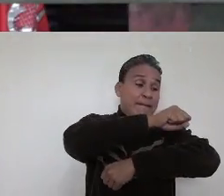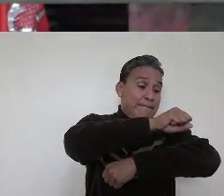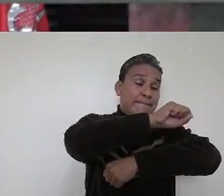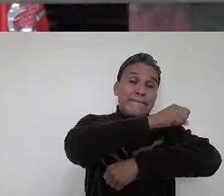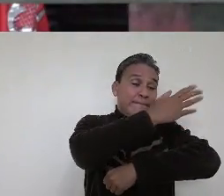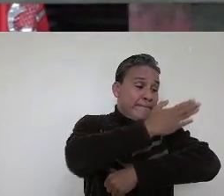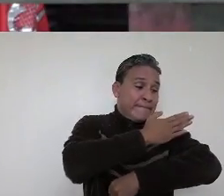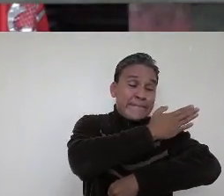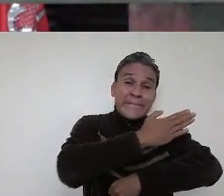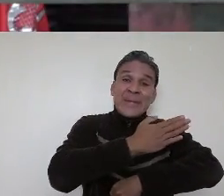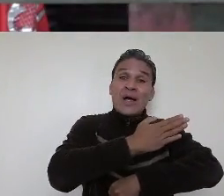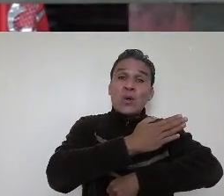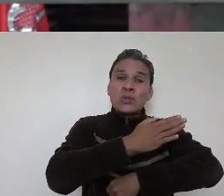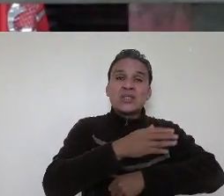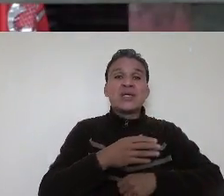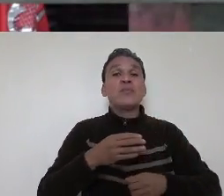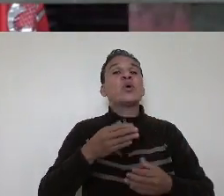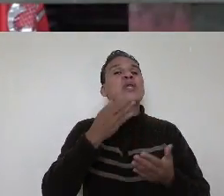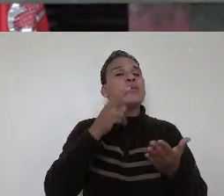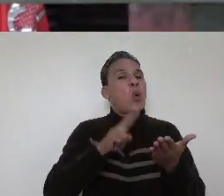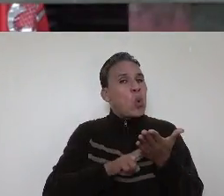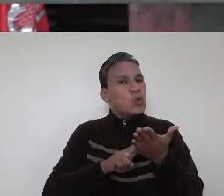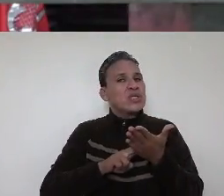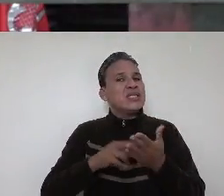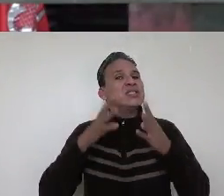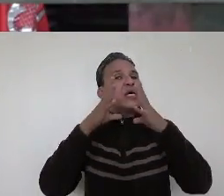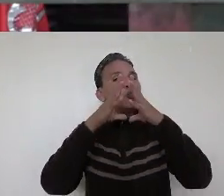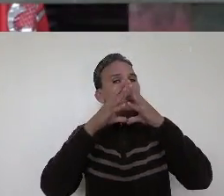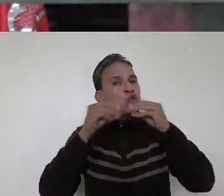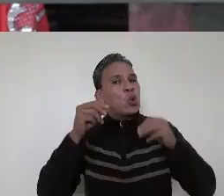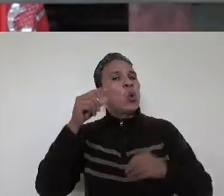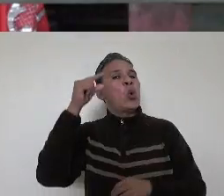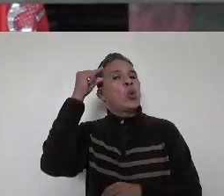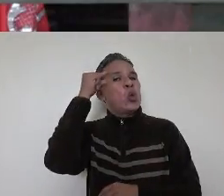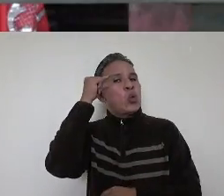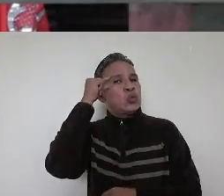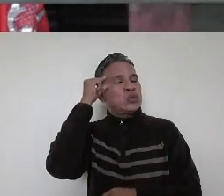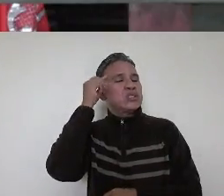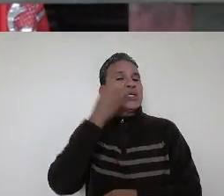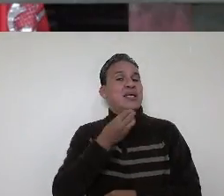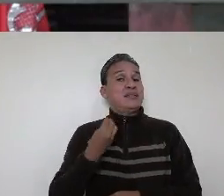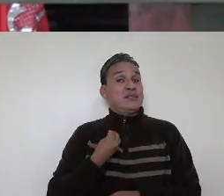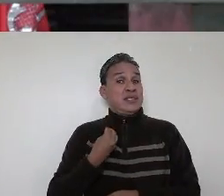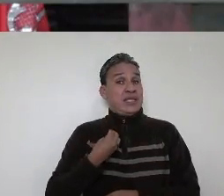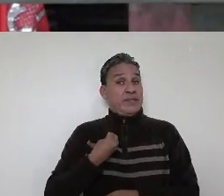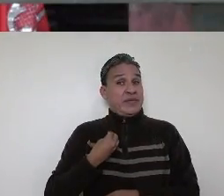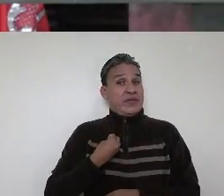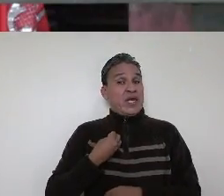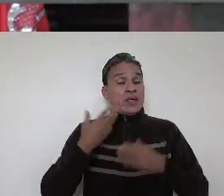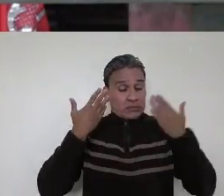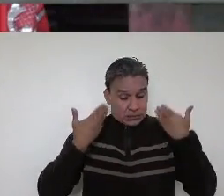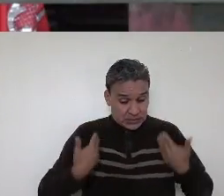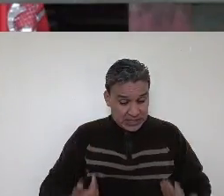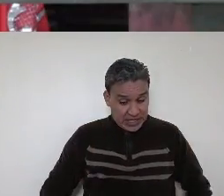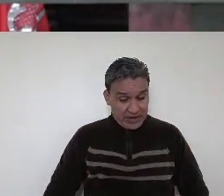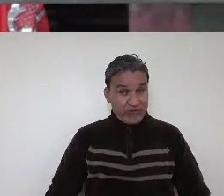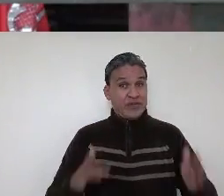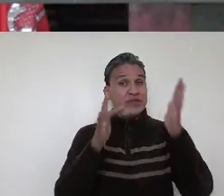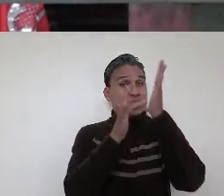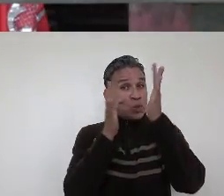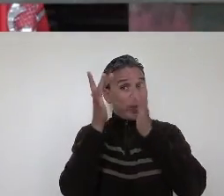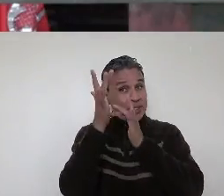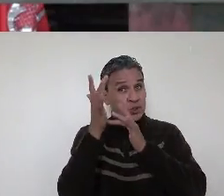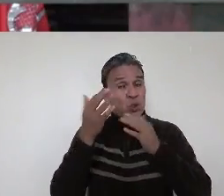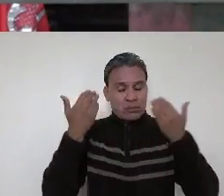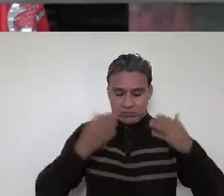debo utilizar todos los días de mi vida, el vestido de Cristo, al cual le voy poniendo pues los adornos de mis virtudes, de